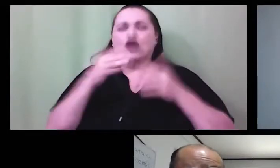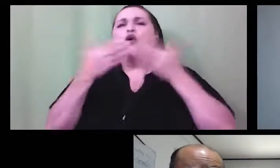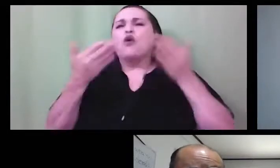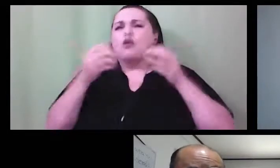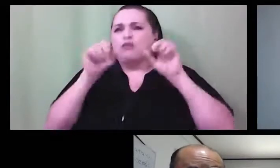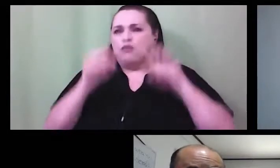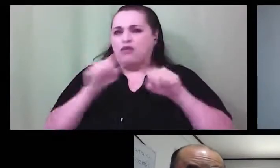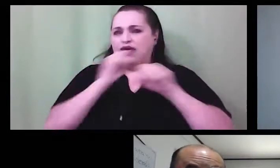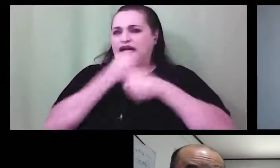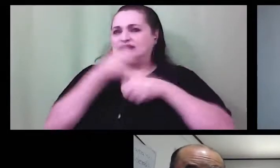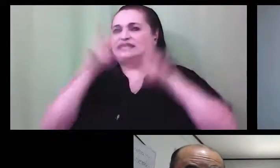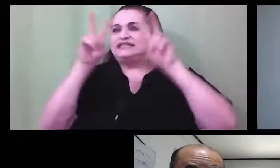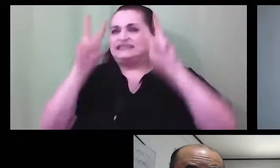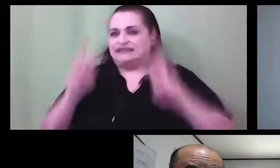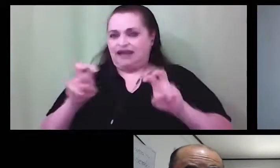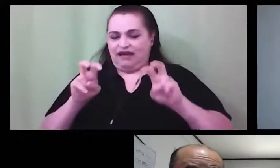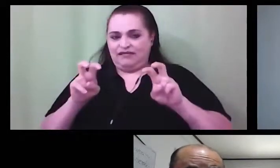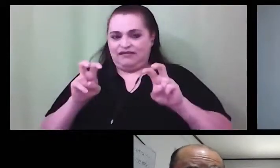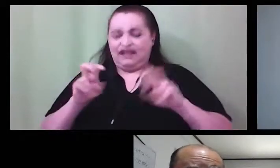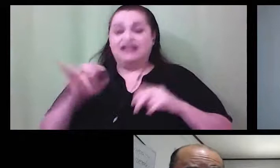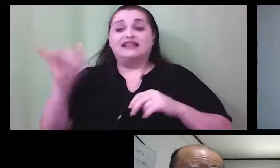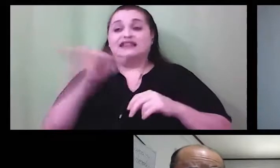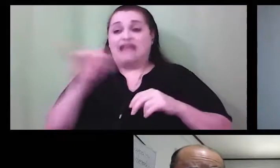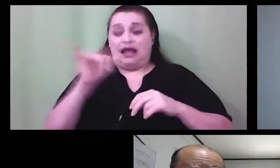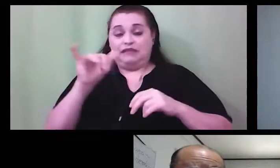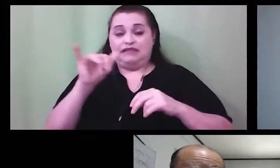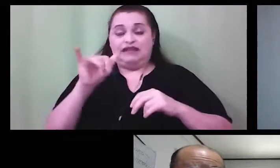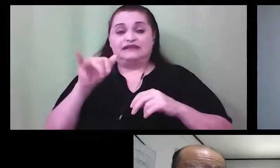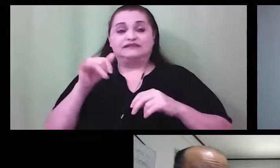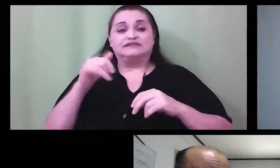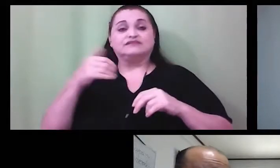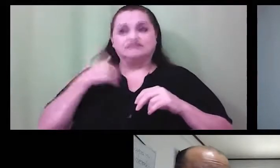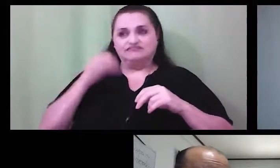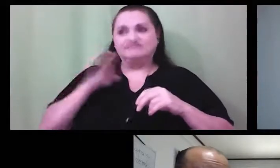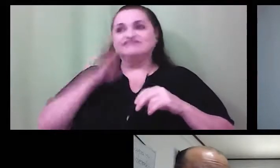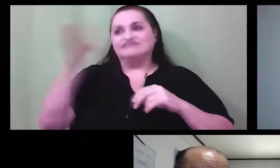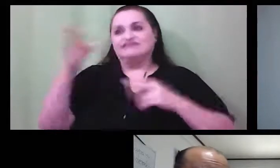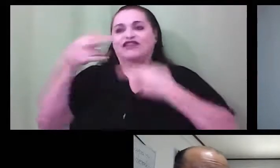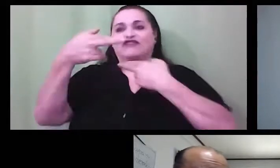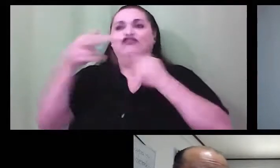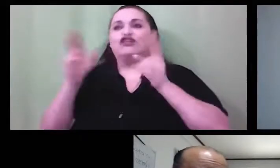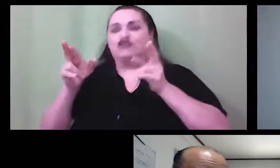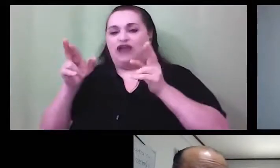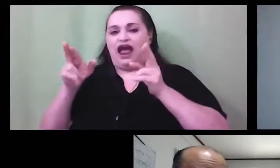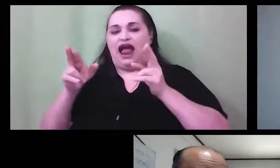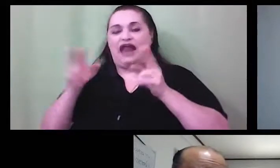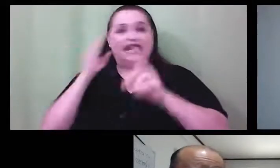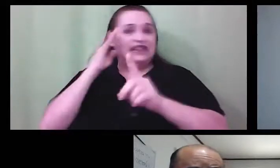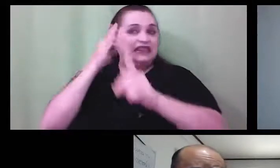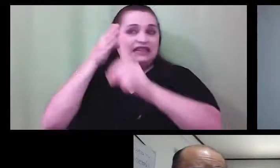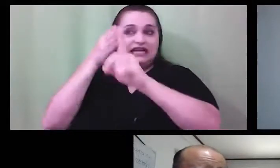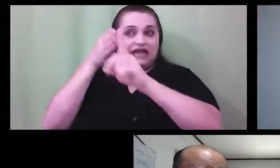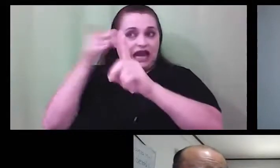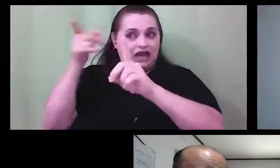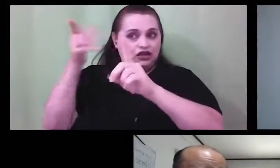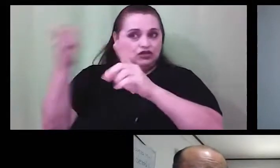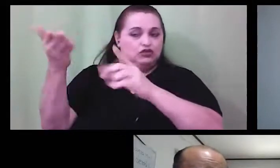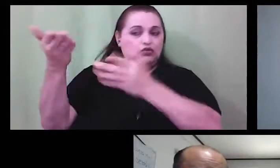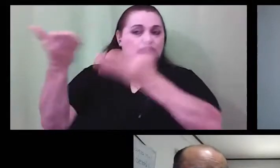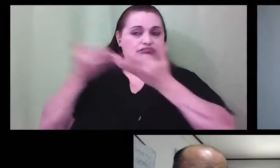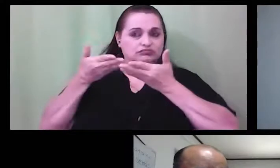el examen e incluso hemos tenido que ir a la regional a que sea directamente de allá